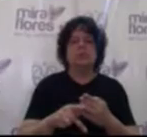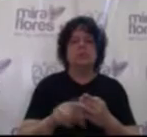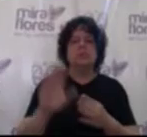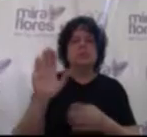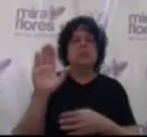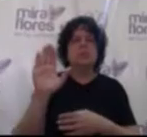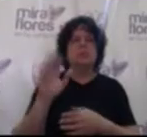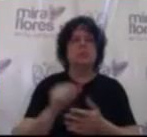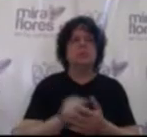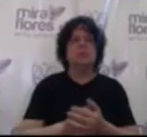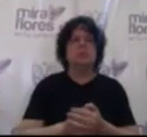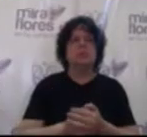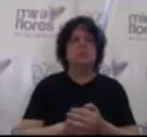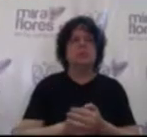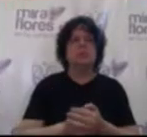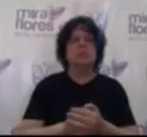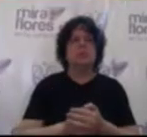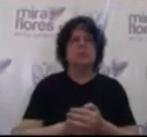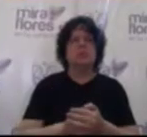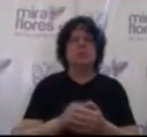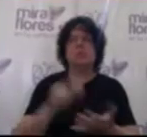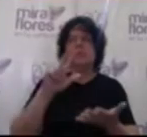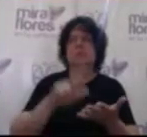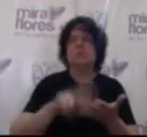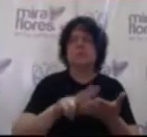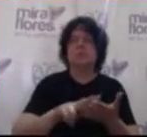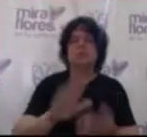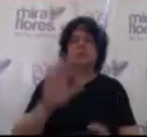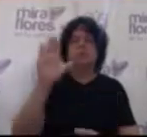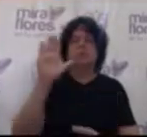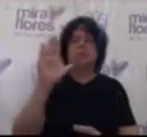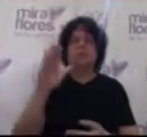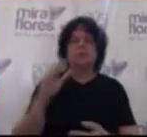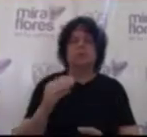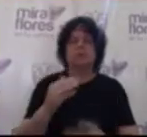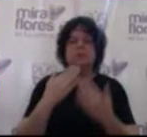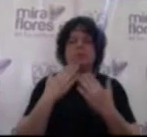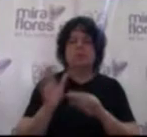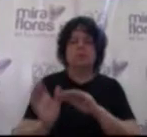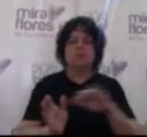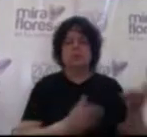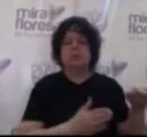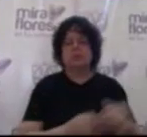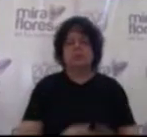de conformidad. Se aprueba por unanimidad de votos. Muchas gracias. Vamos al siguiente punto.